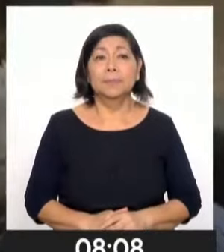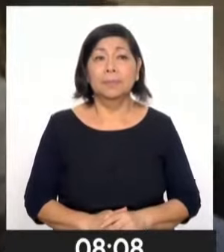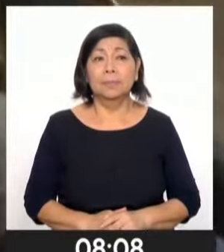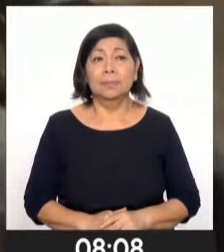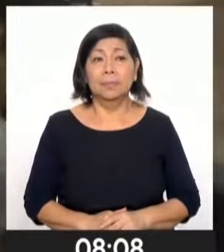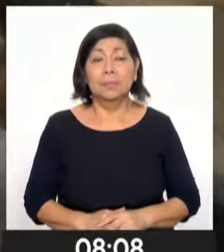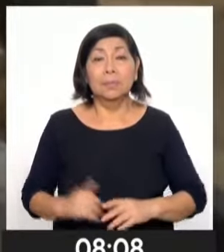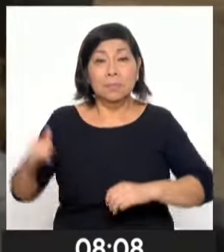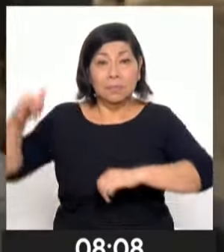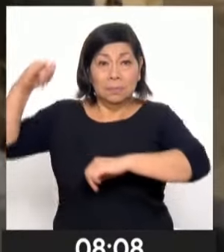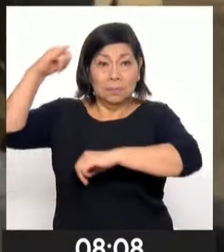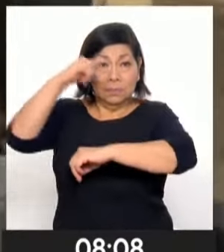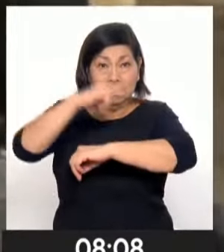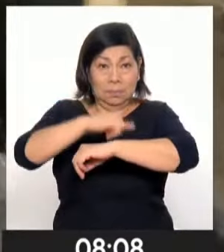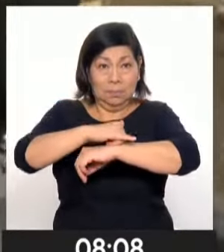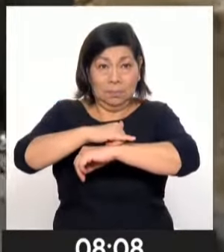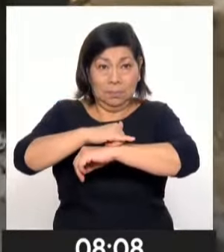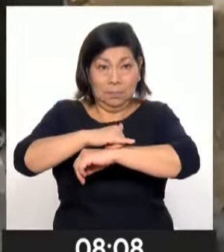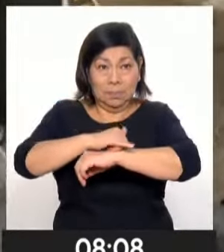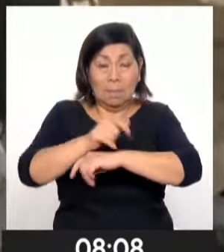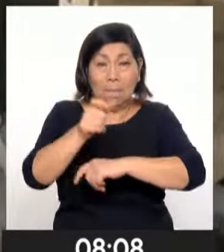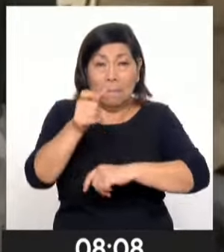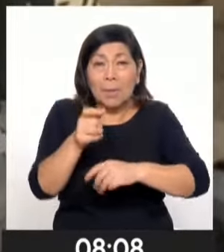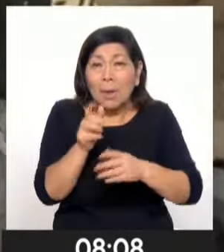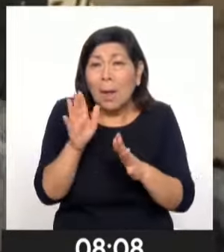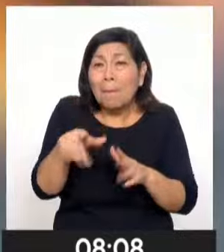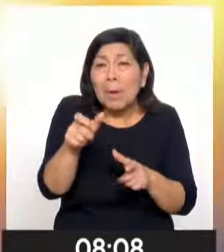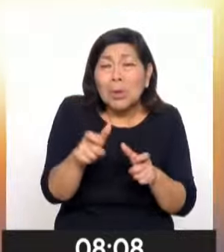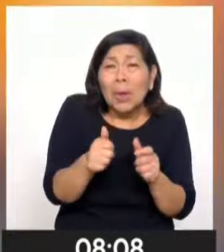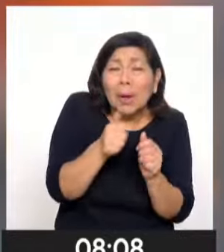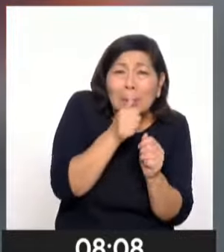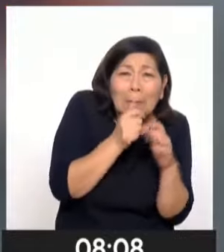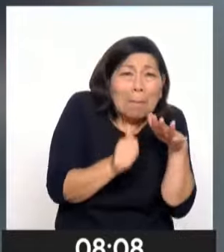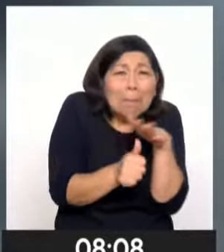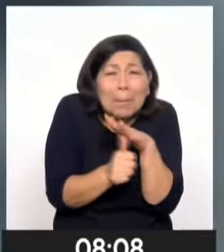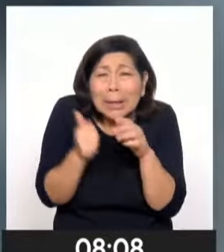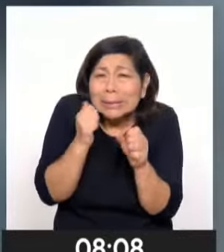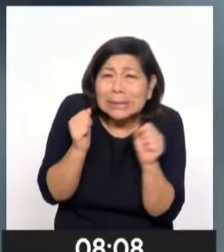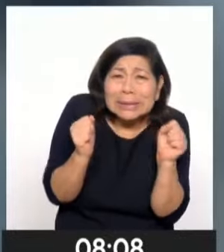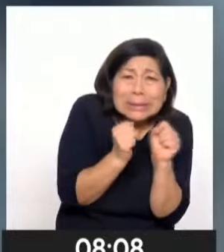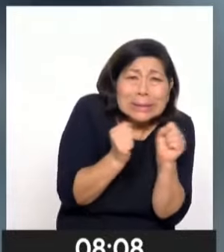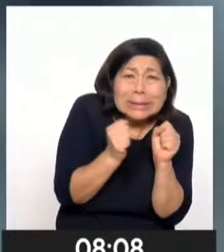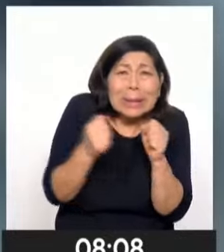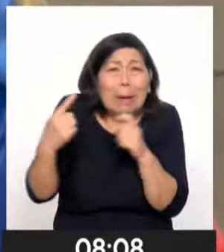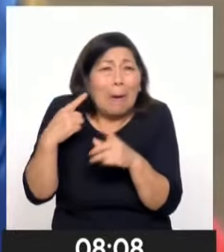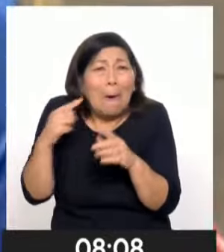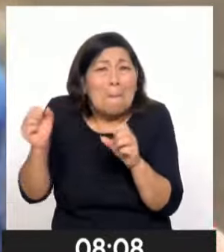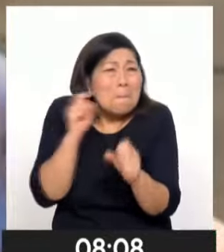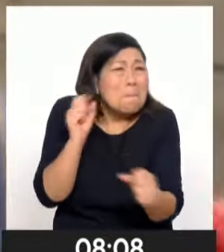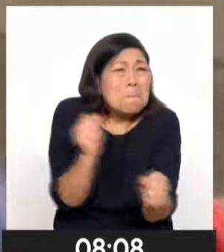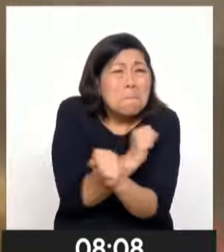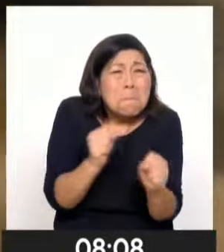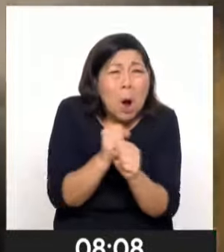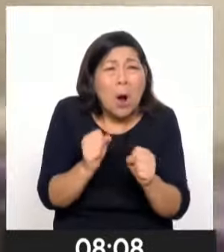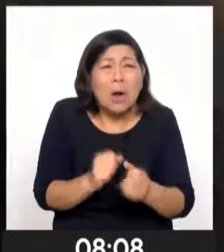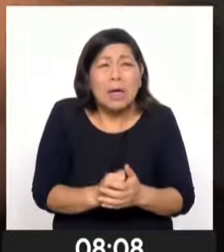En el aeropuerto de Tel Aviv, pasajeros se esconden mientras los cohetes palestinos impactan la ciudad.